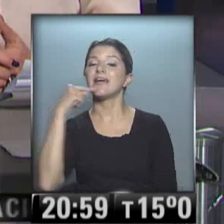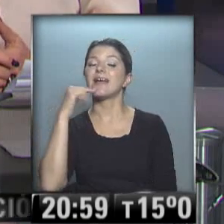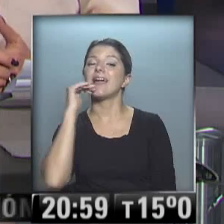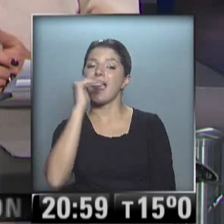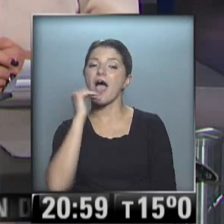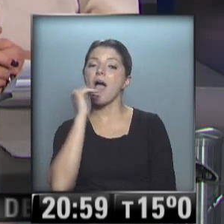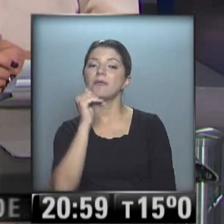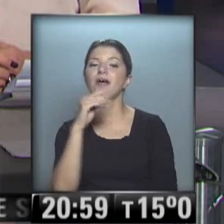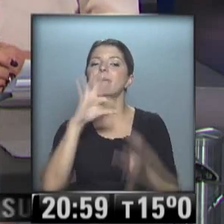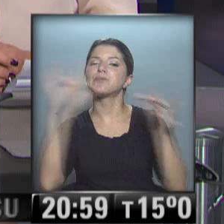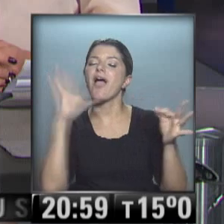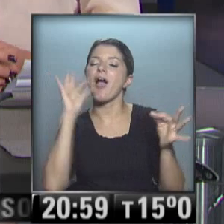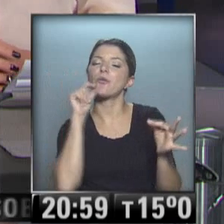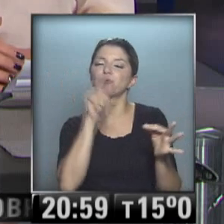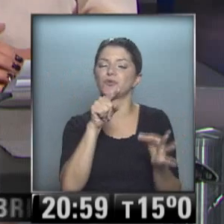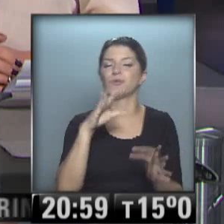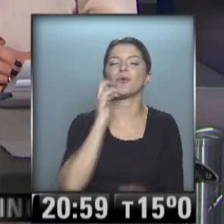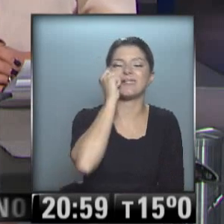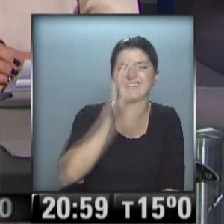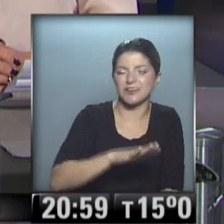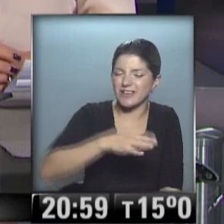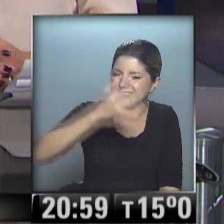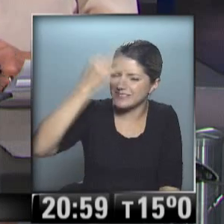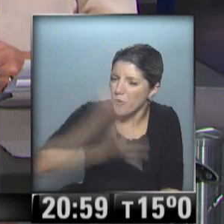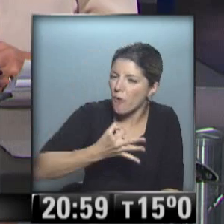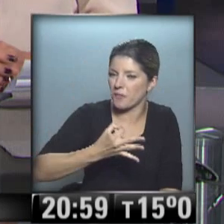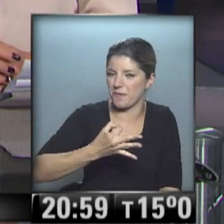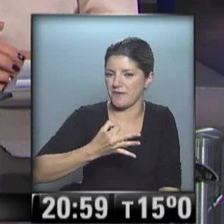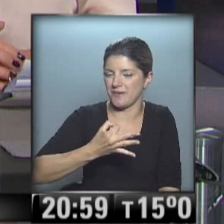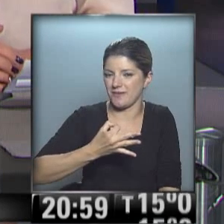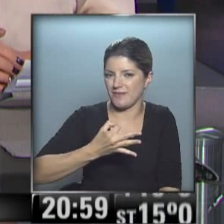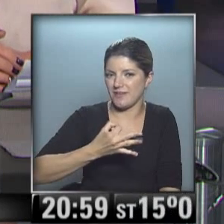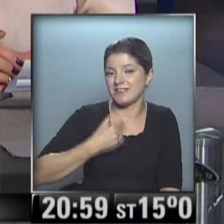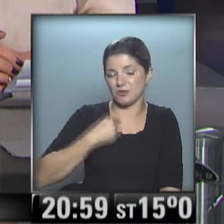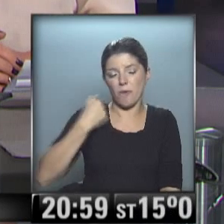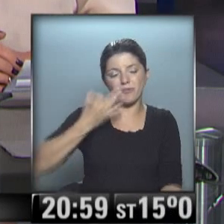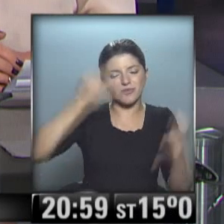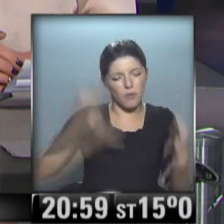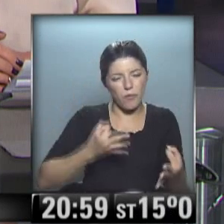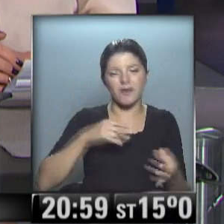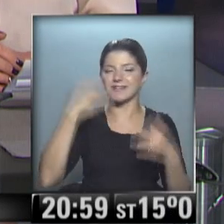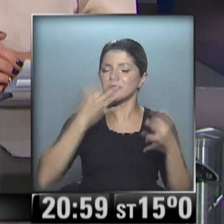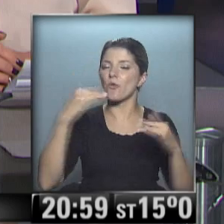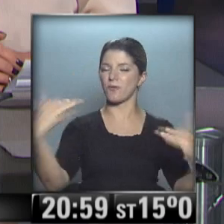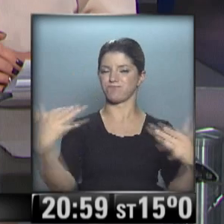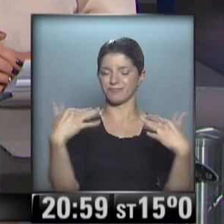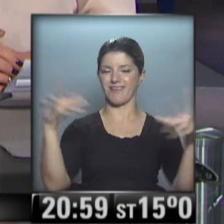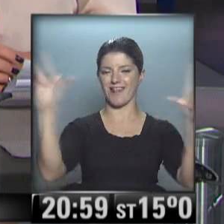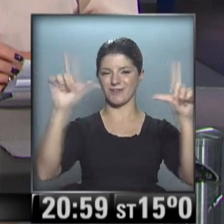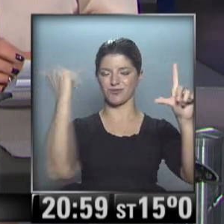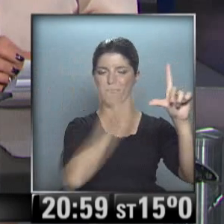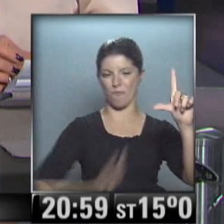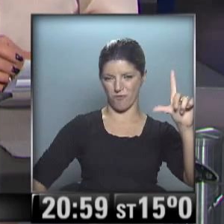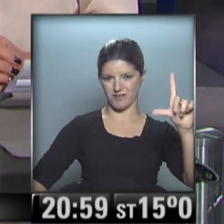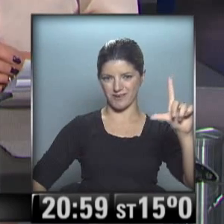un mensaje a su nieto, que seguramente, sin equivocarnos, la estaba mirando por la televisión